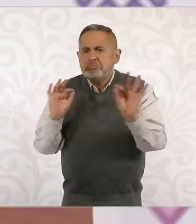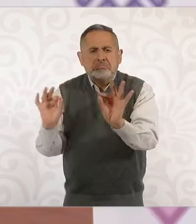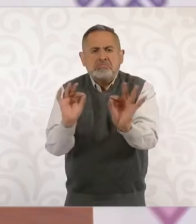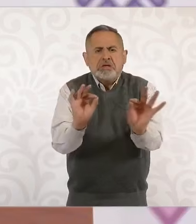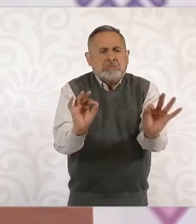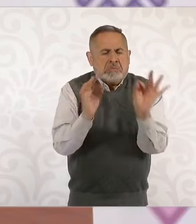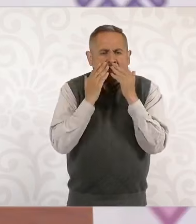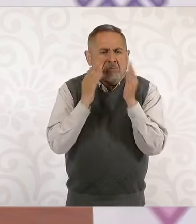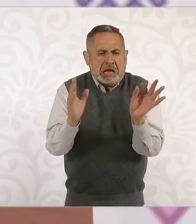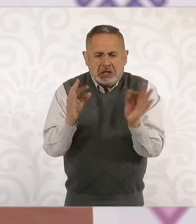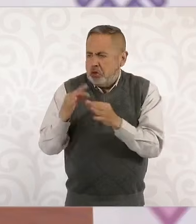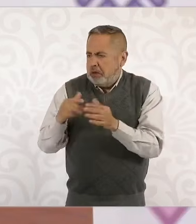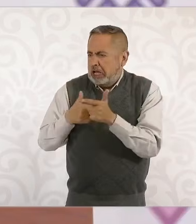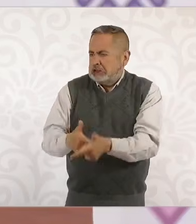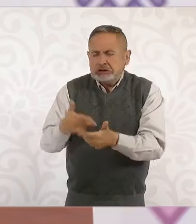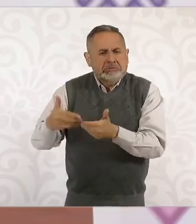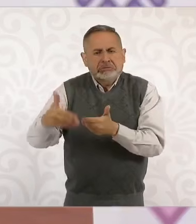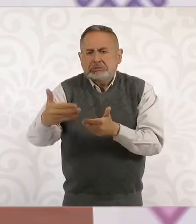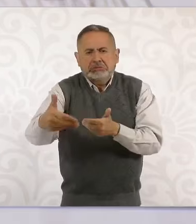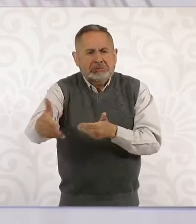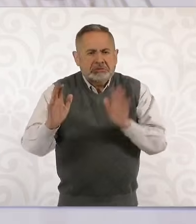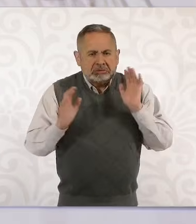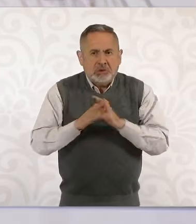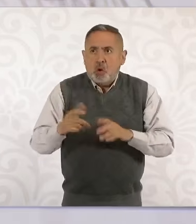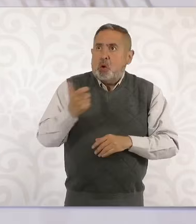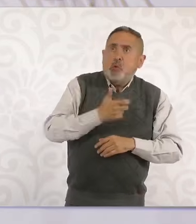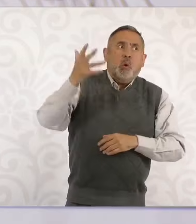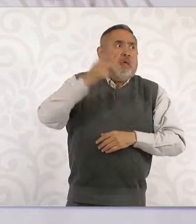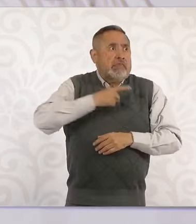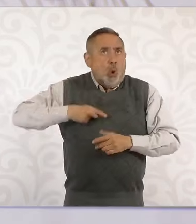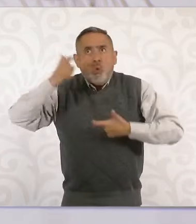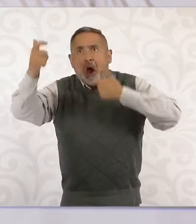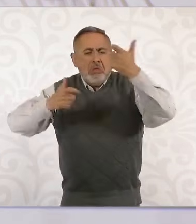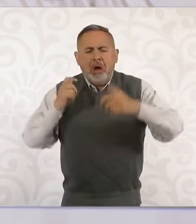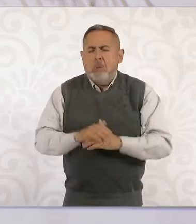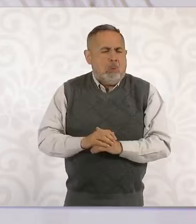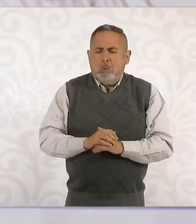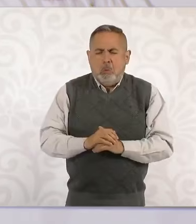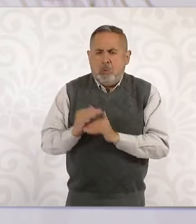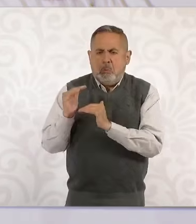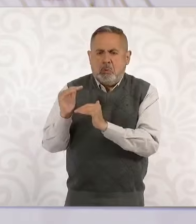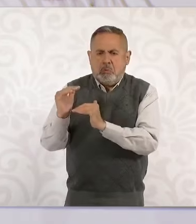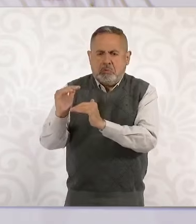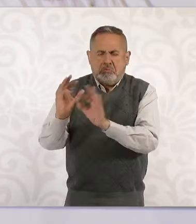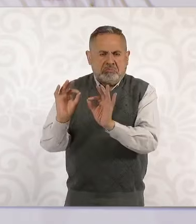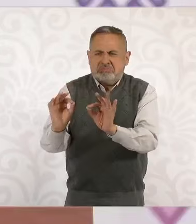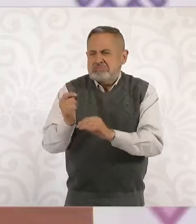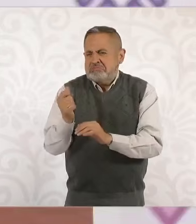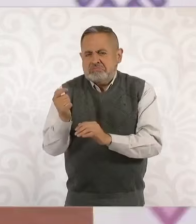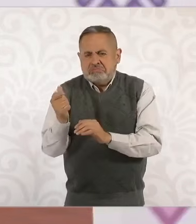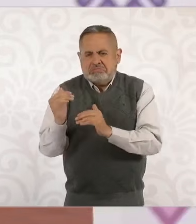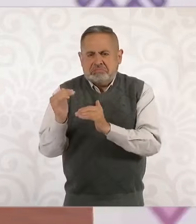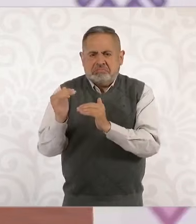seguir manteniendo. No va a haber un aumento desproporcionado de la deuda. Es